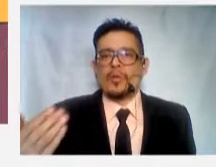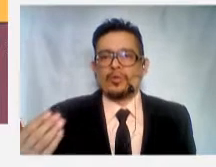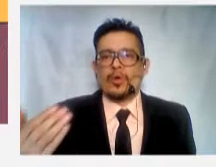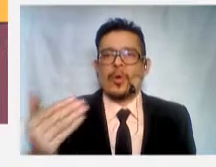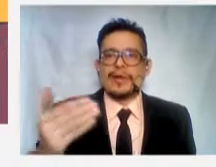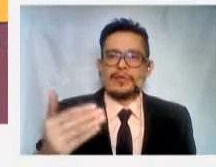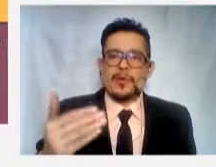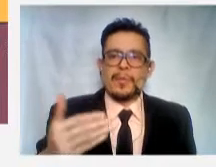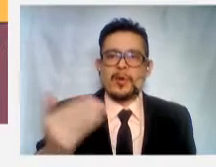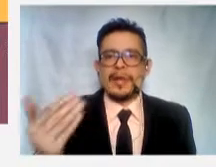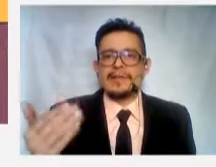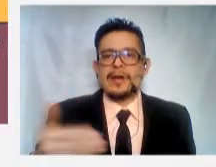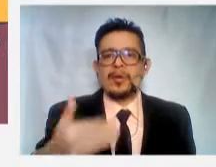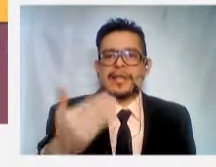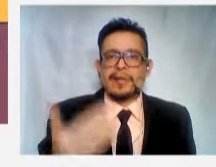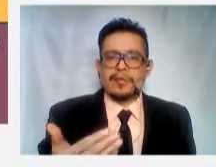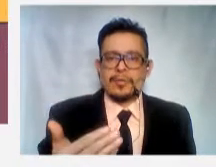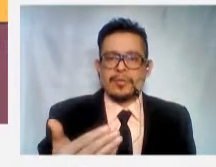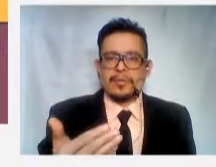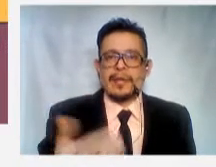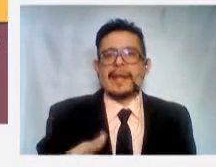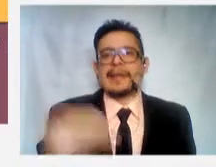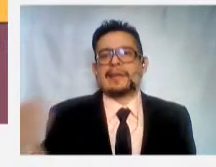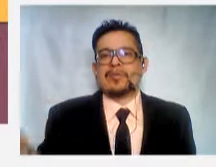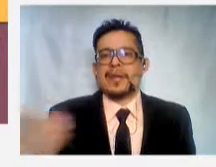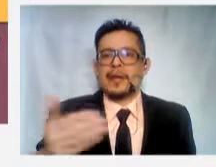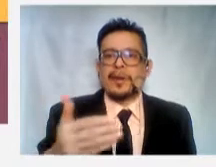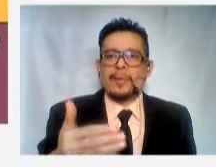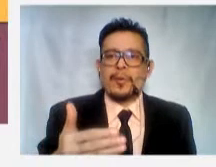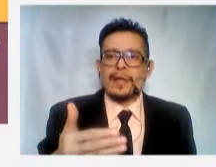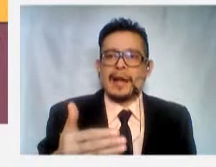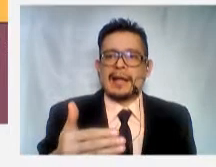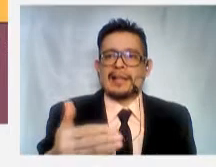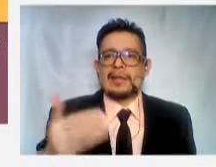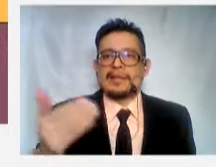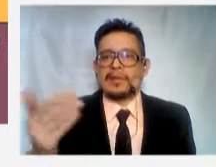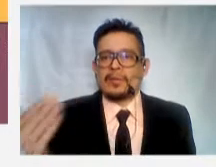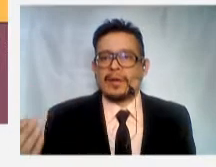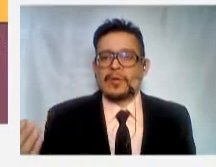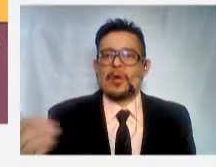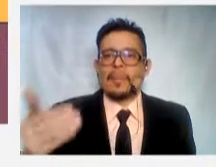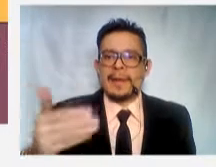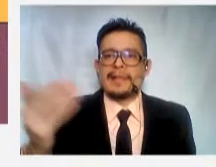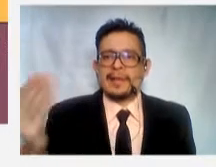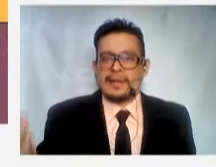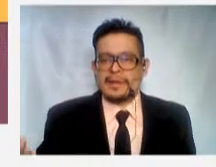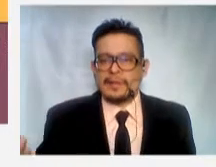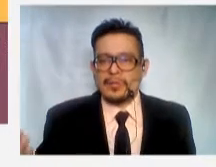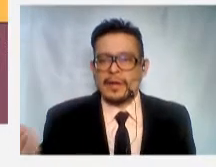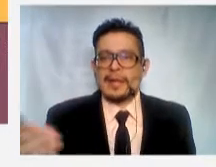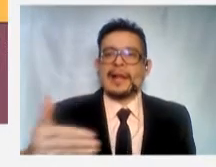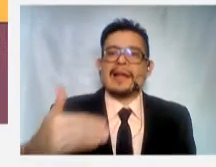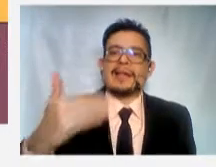tipo de abuso coerción violencia o discriminación la sexualidad corresponde a la actividad sexual o comprende la